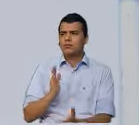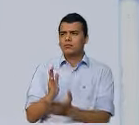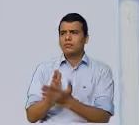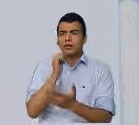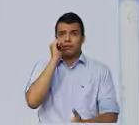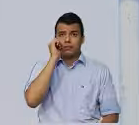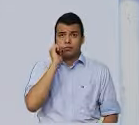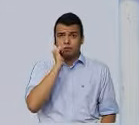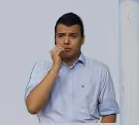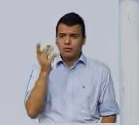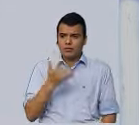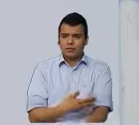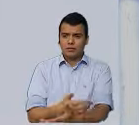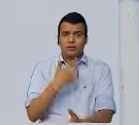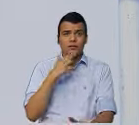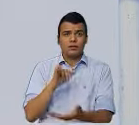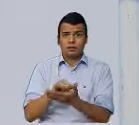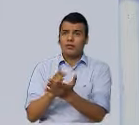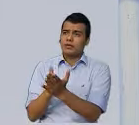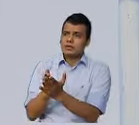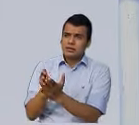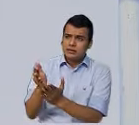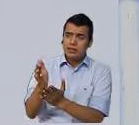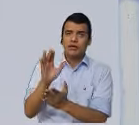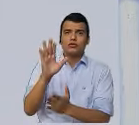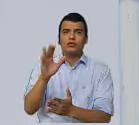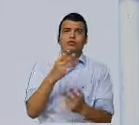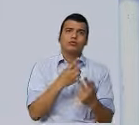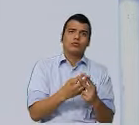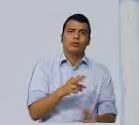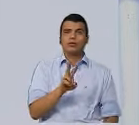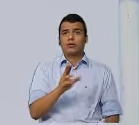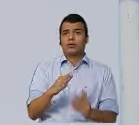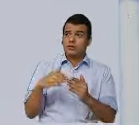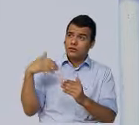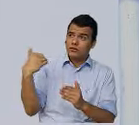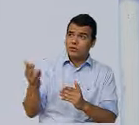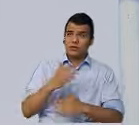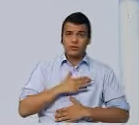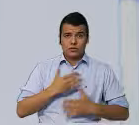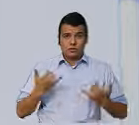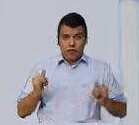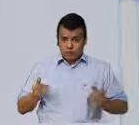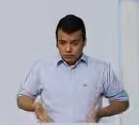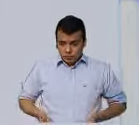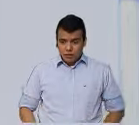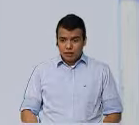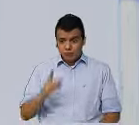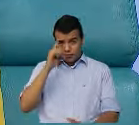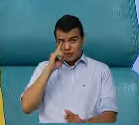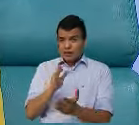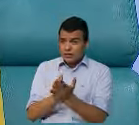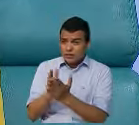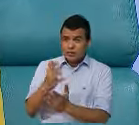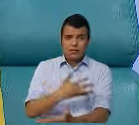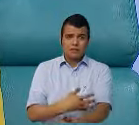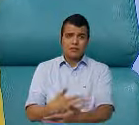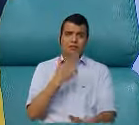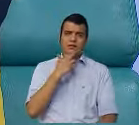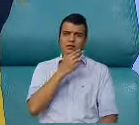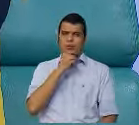va a seguir con una diabetes tipo 2 posterior al embarazo. Bueno, doctora, también queremos conocer primero